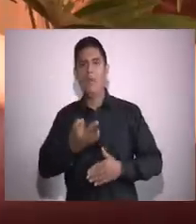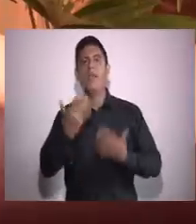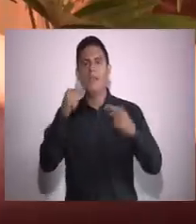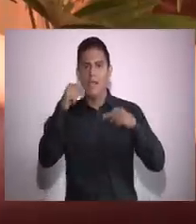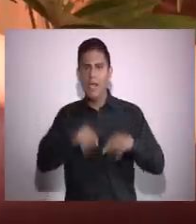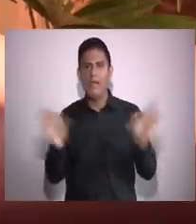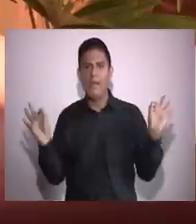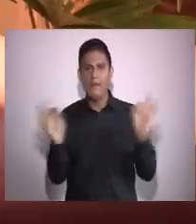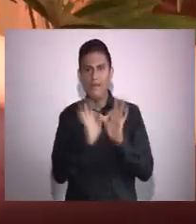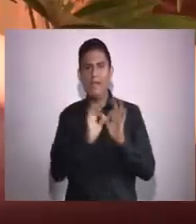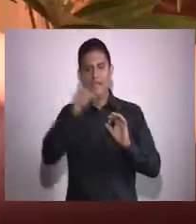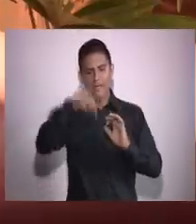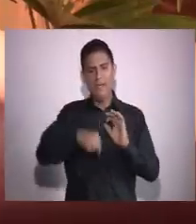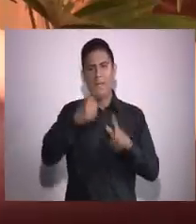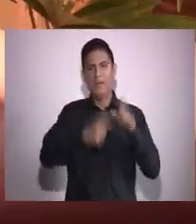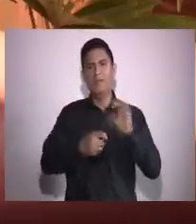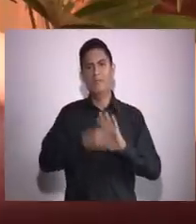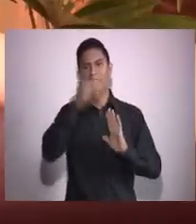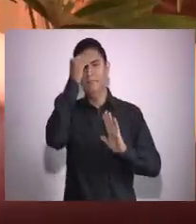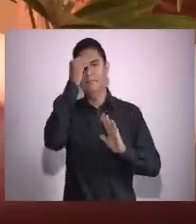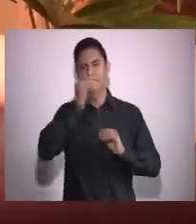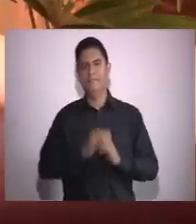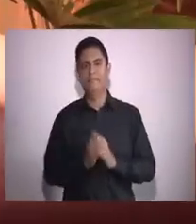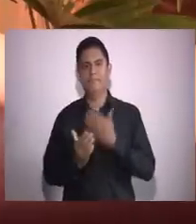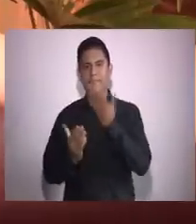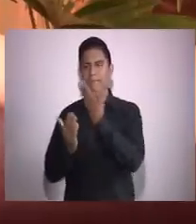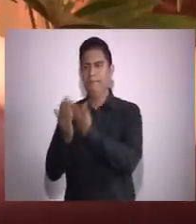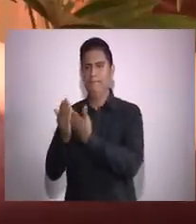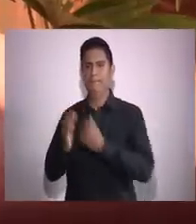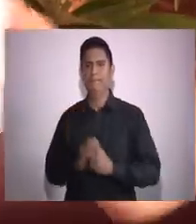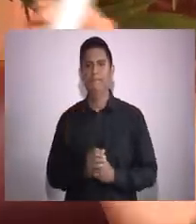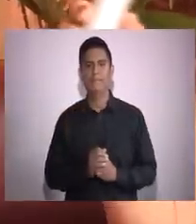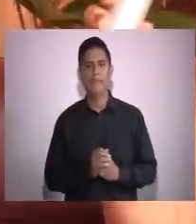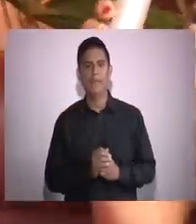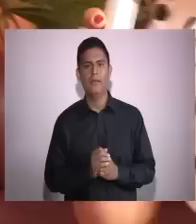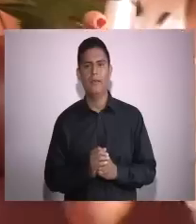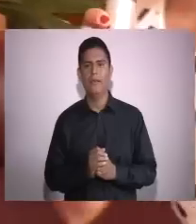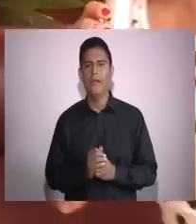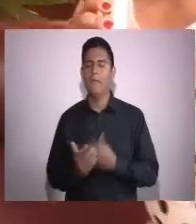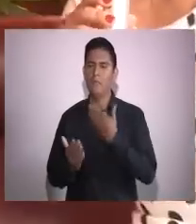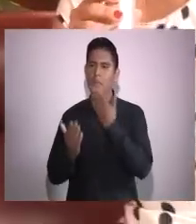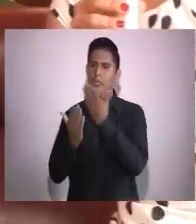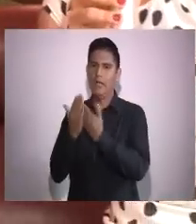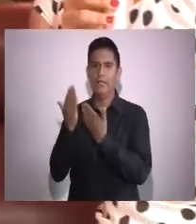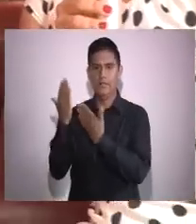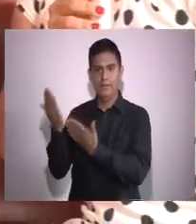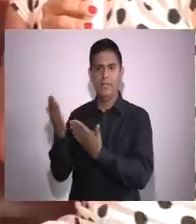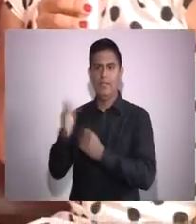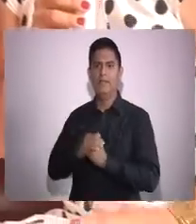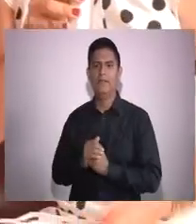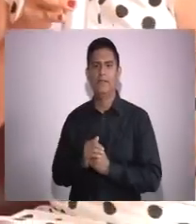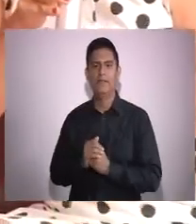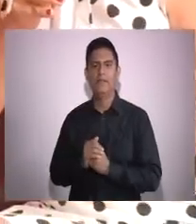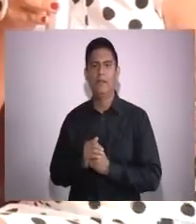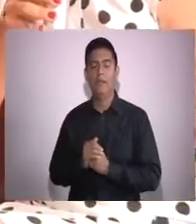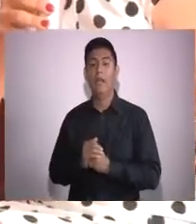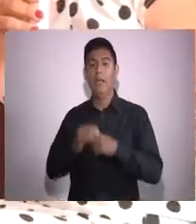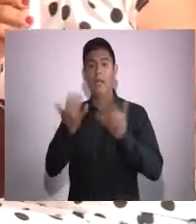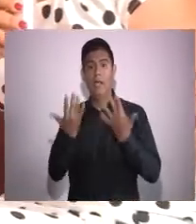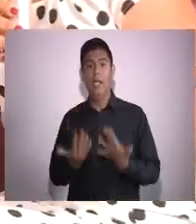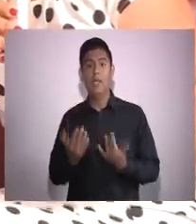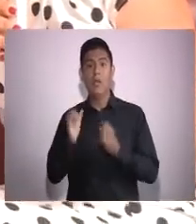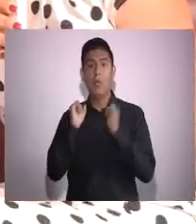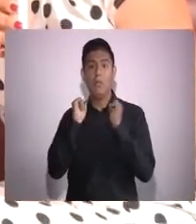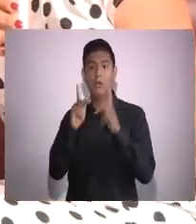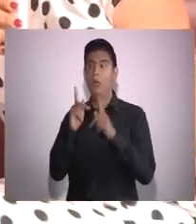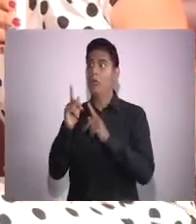y desde ahí nace la palabra tierra de gente emprendedora. Gracias. Muchísimas gracias a ti, Lorena. Bueno, estas han